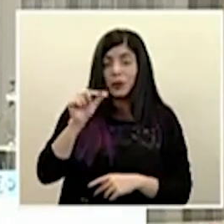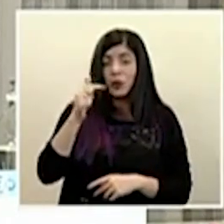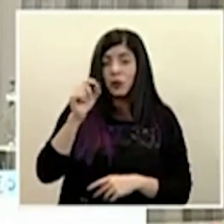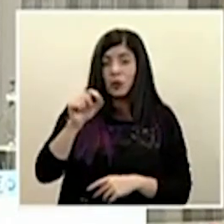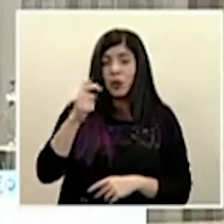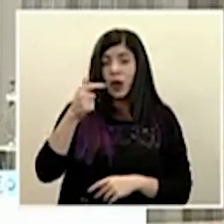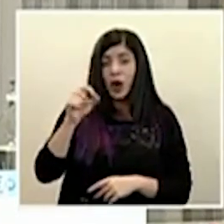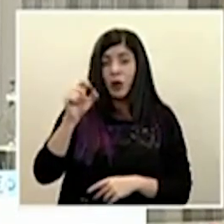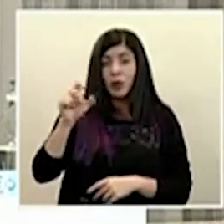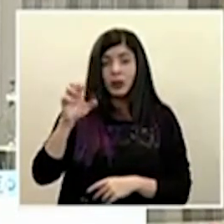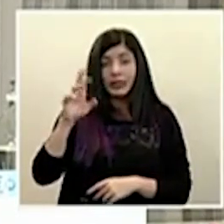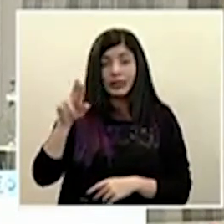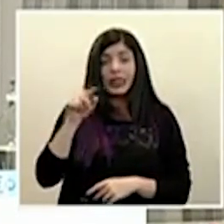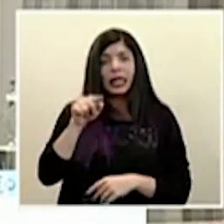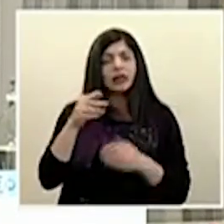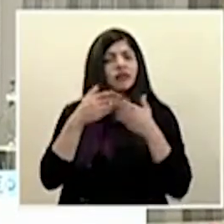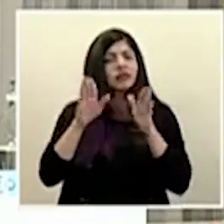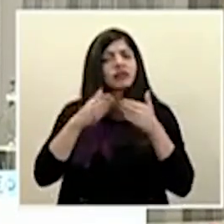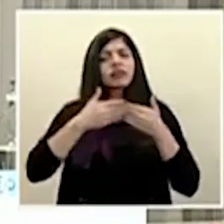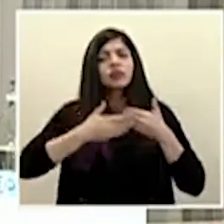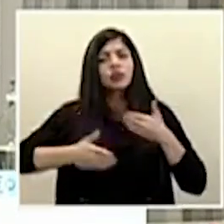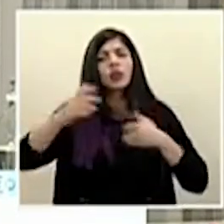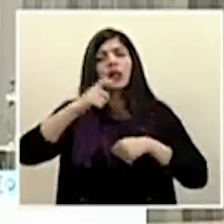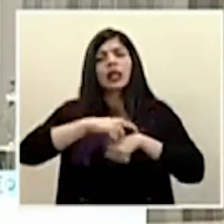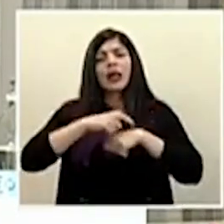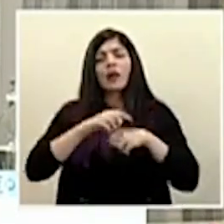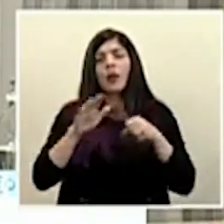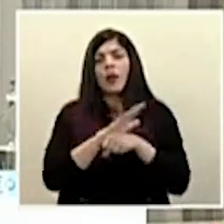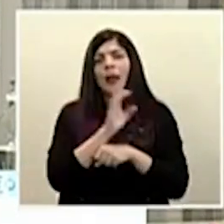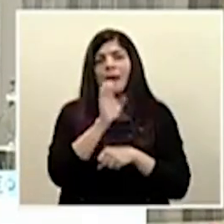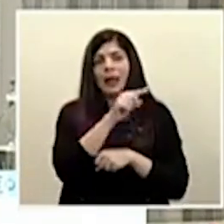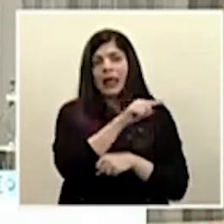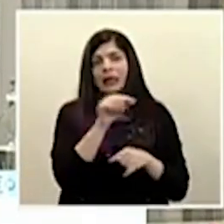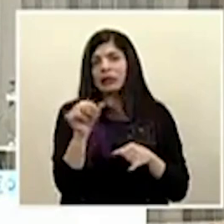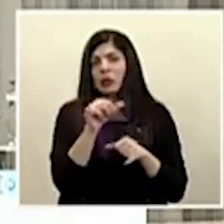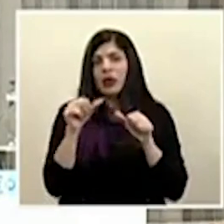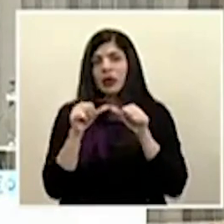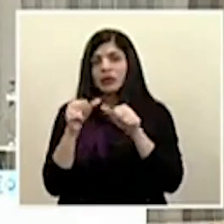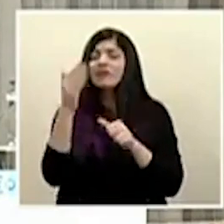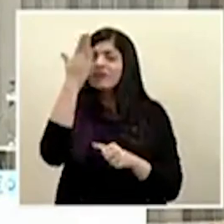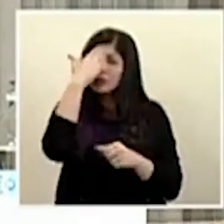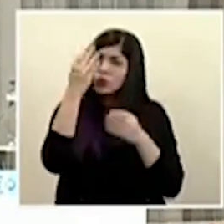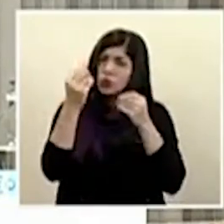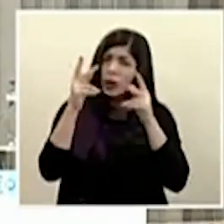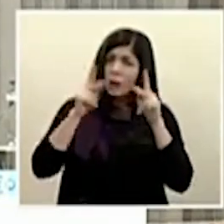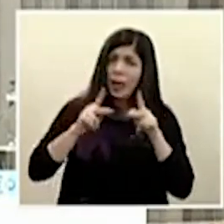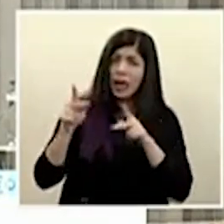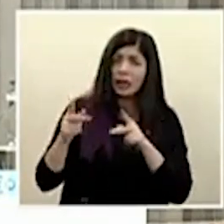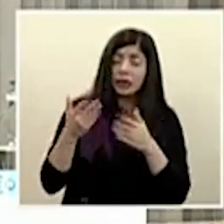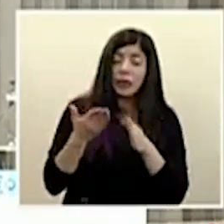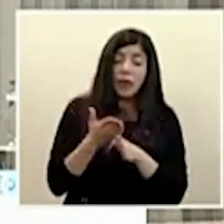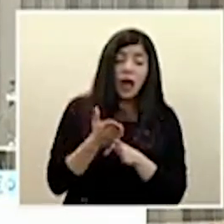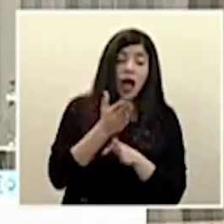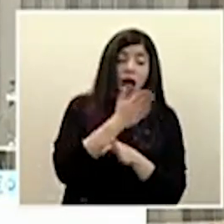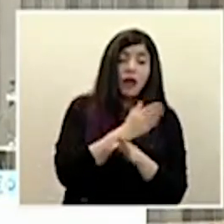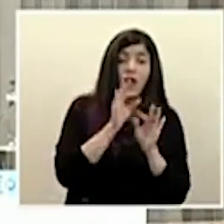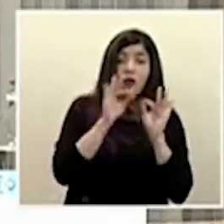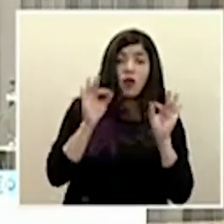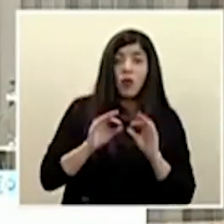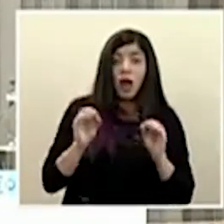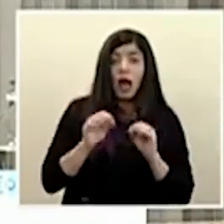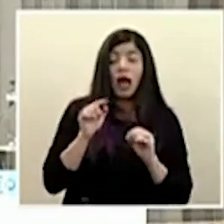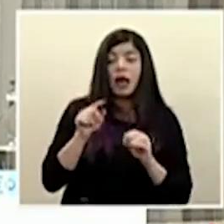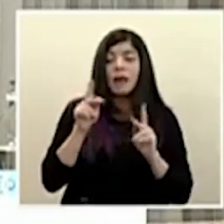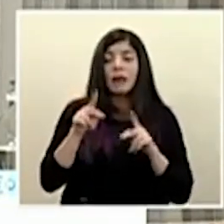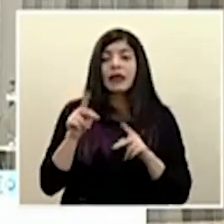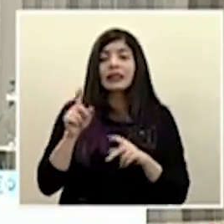proteger.go.cr esté disponible durante el tiempo de la emergencia, porque sabemos que hay muchas personas que de previo al llenado han tenido que